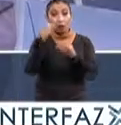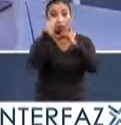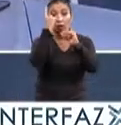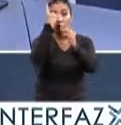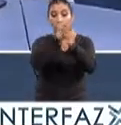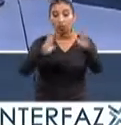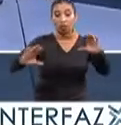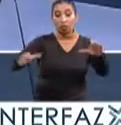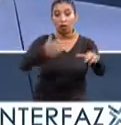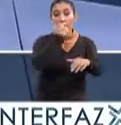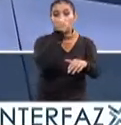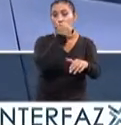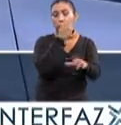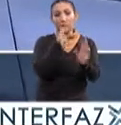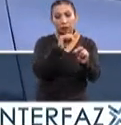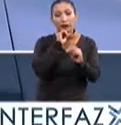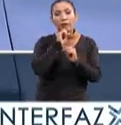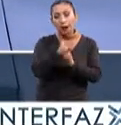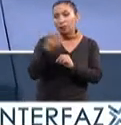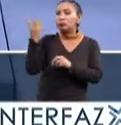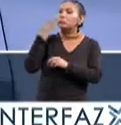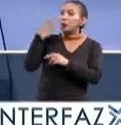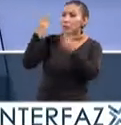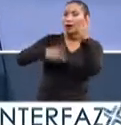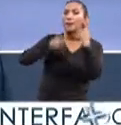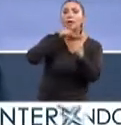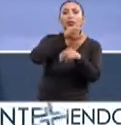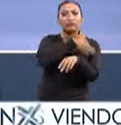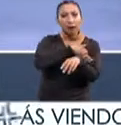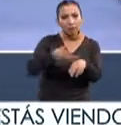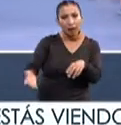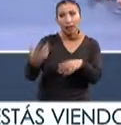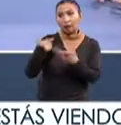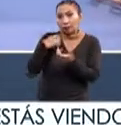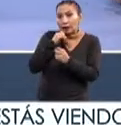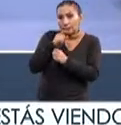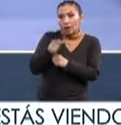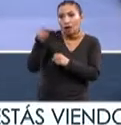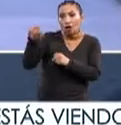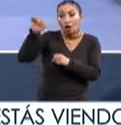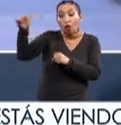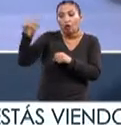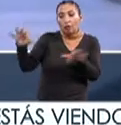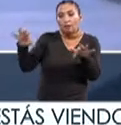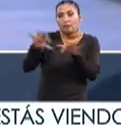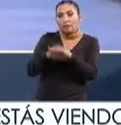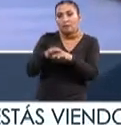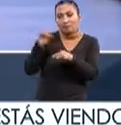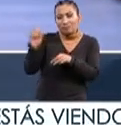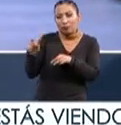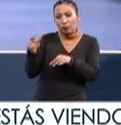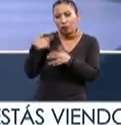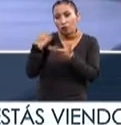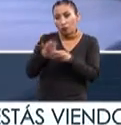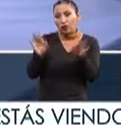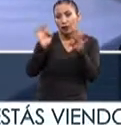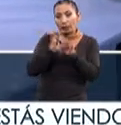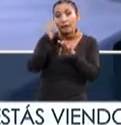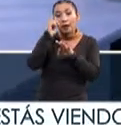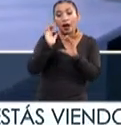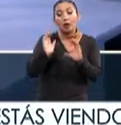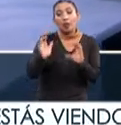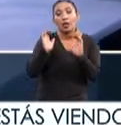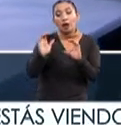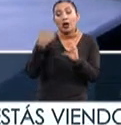limitado solamente a ellos, ¿no? Están bienvenidos los padres de familia, que de hecho es la otra parte fundamental para